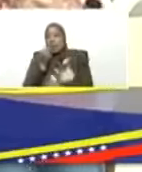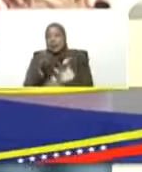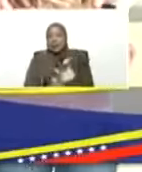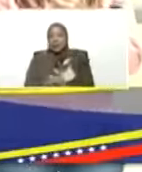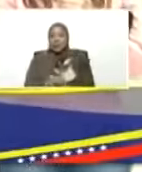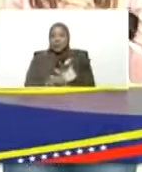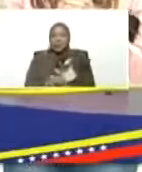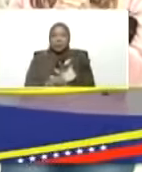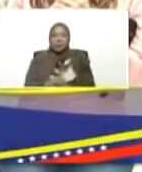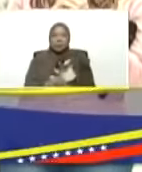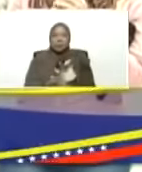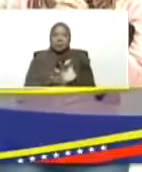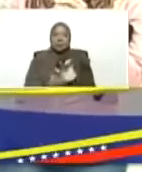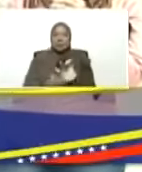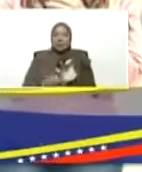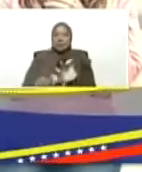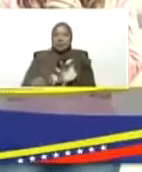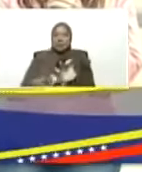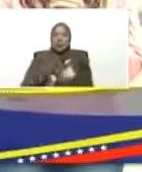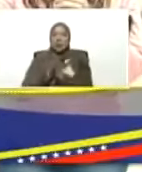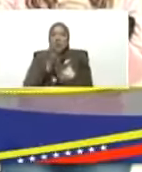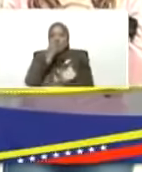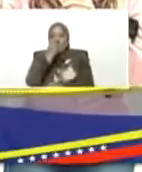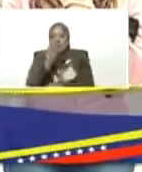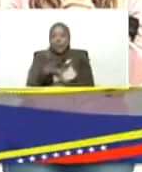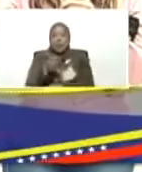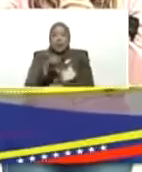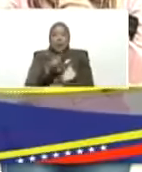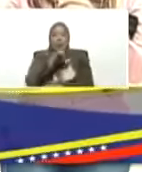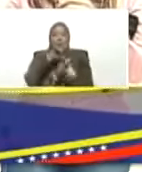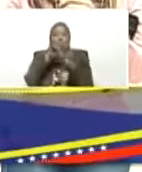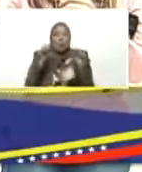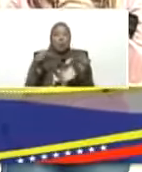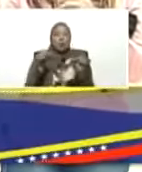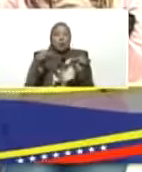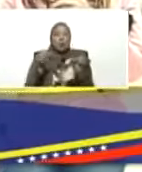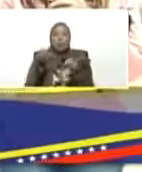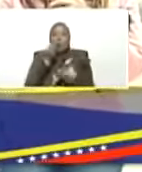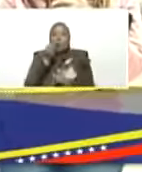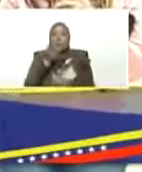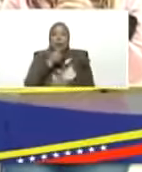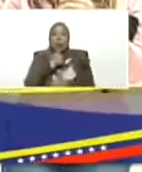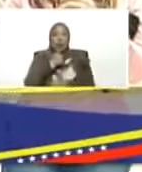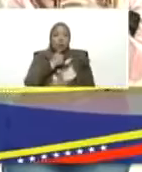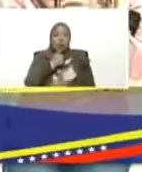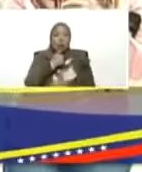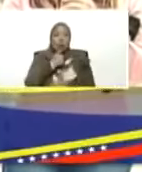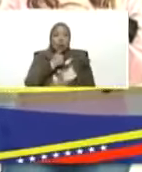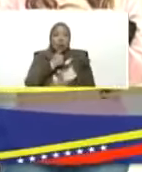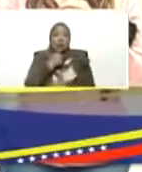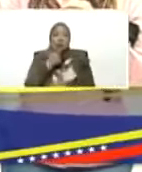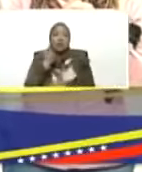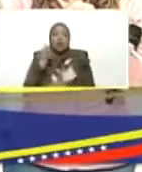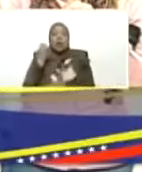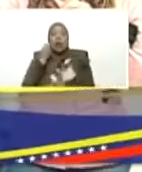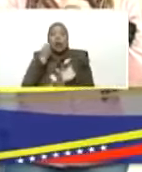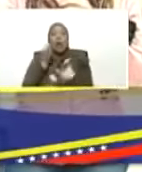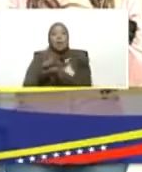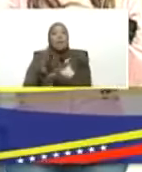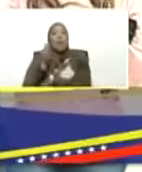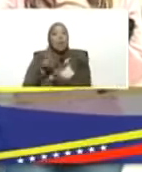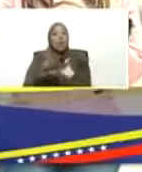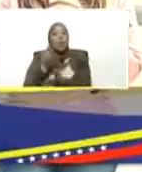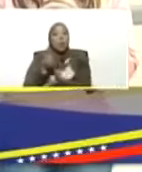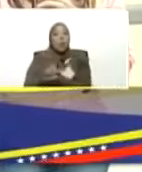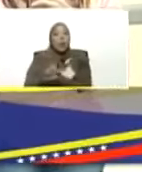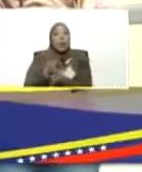El que tenga una empanada, por favor, invíteme. No hemos ni almorzado. venimos de Maturín, venimos de